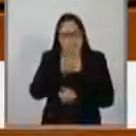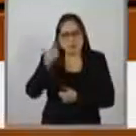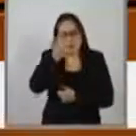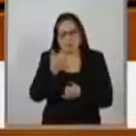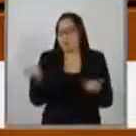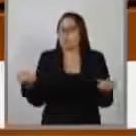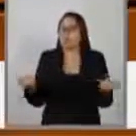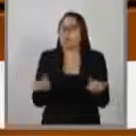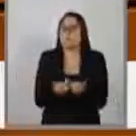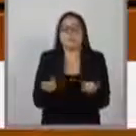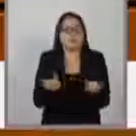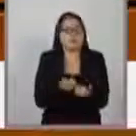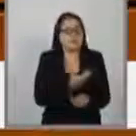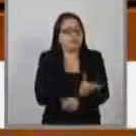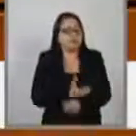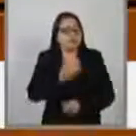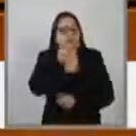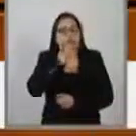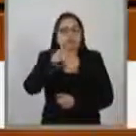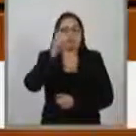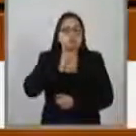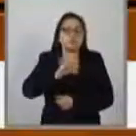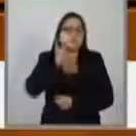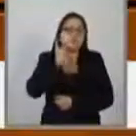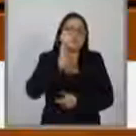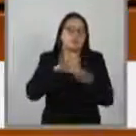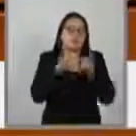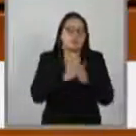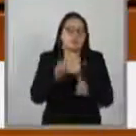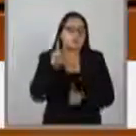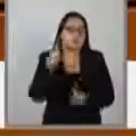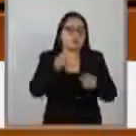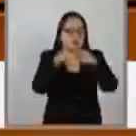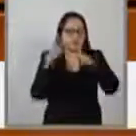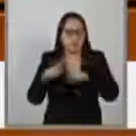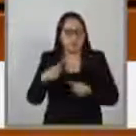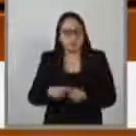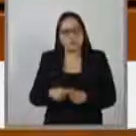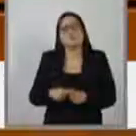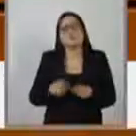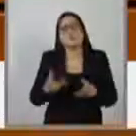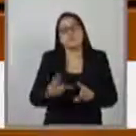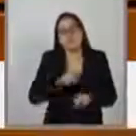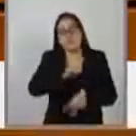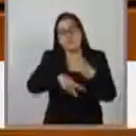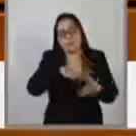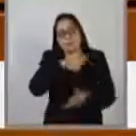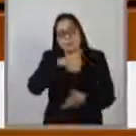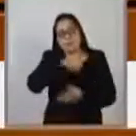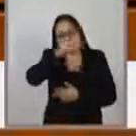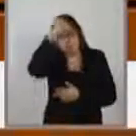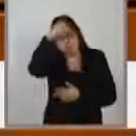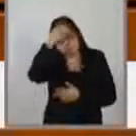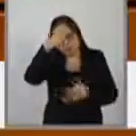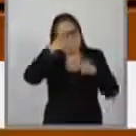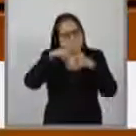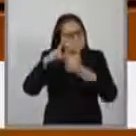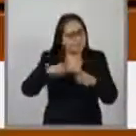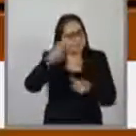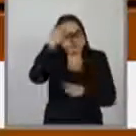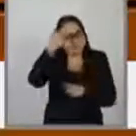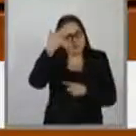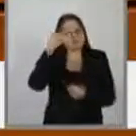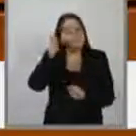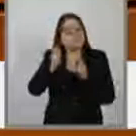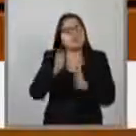misma manera compañeras y compañeros diputados de todos los grupos parlamentarios expusieron argumentos y razones para